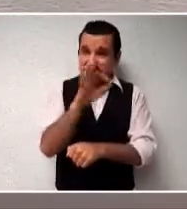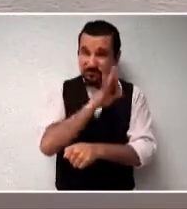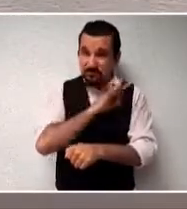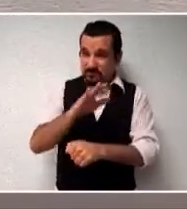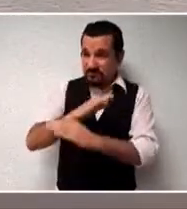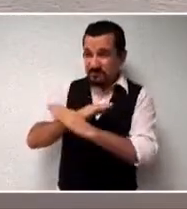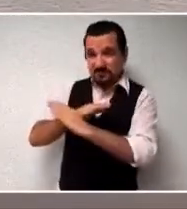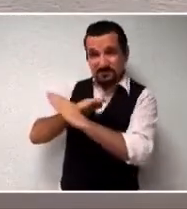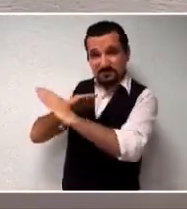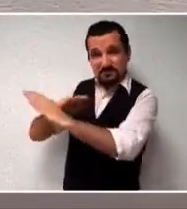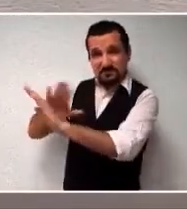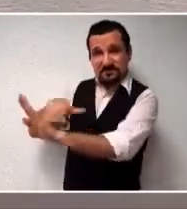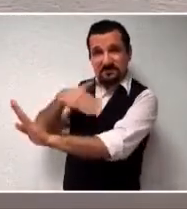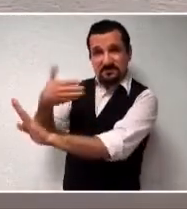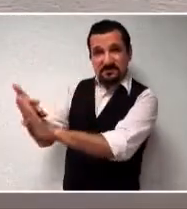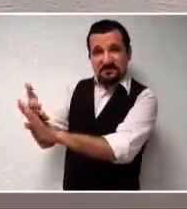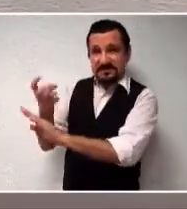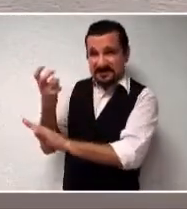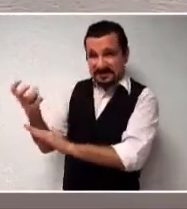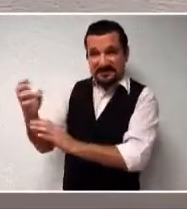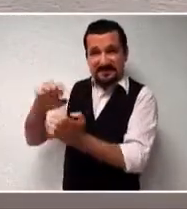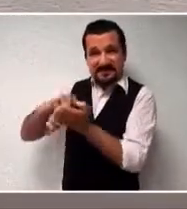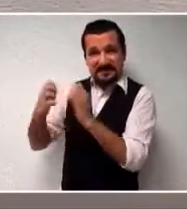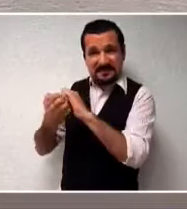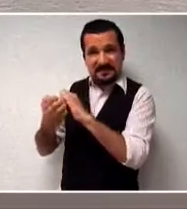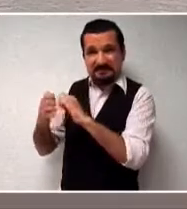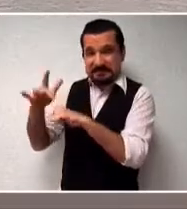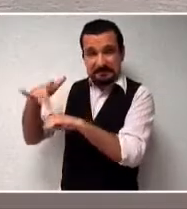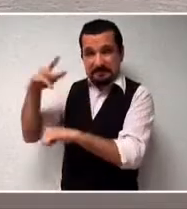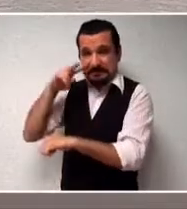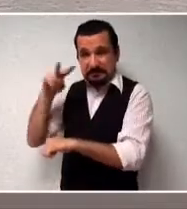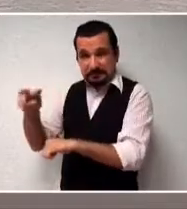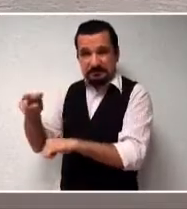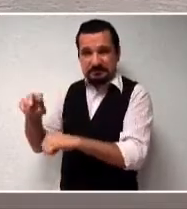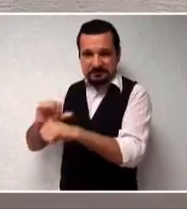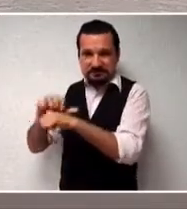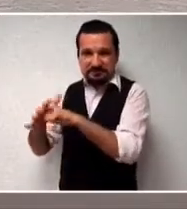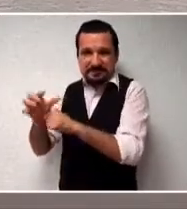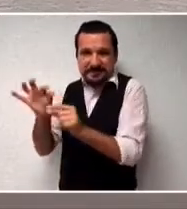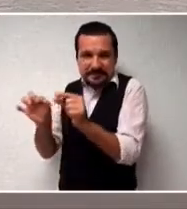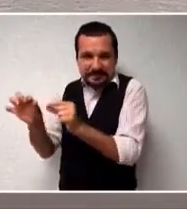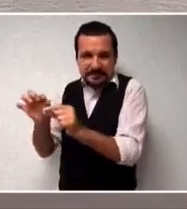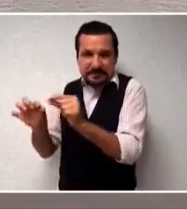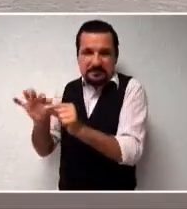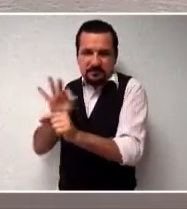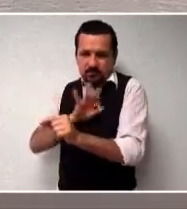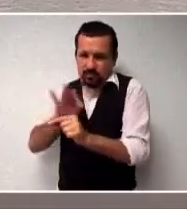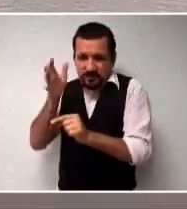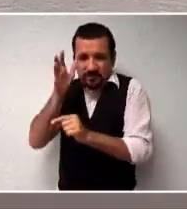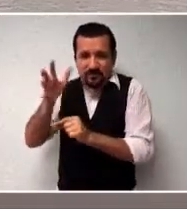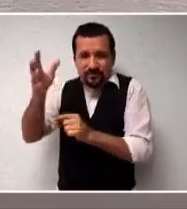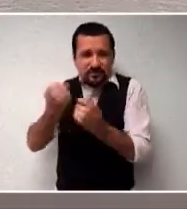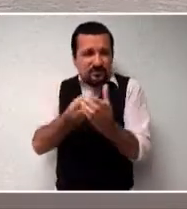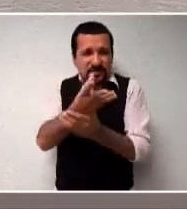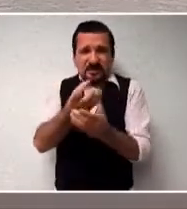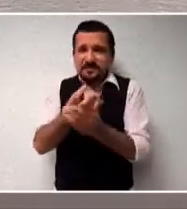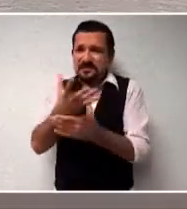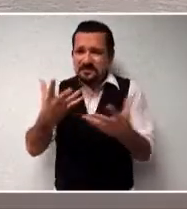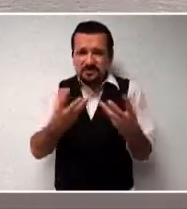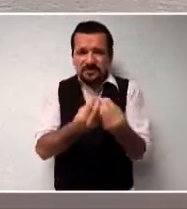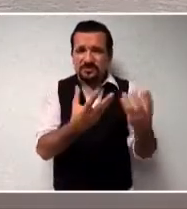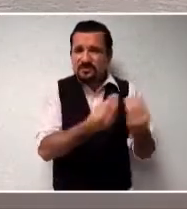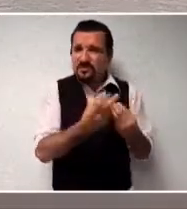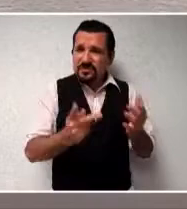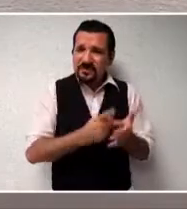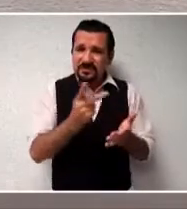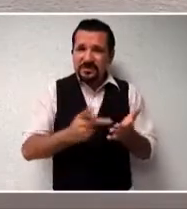contra este enemigo invisible vamos a poder salir estar todos juntos los sonorenses